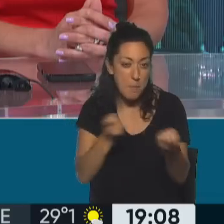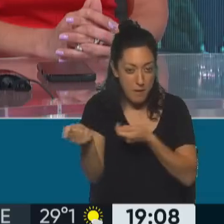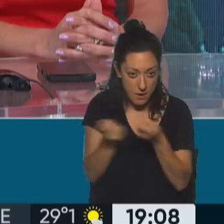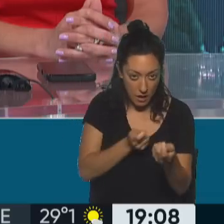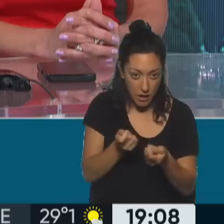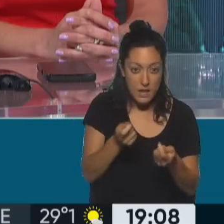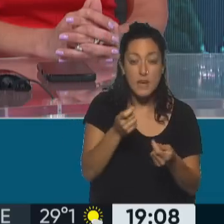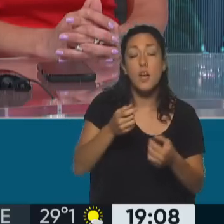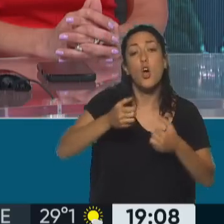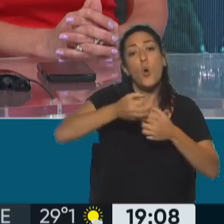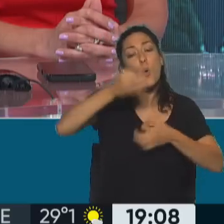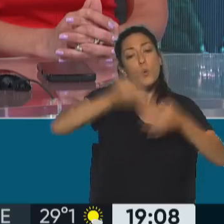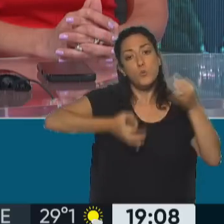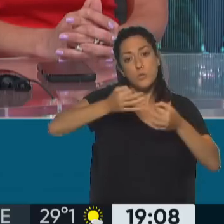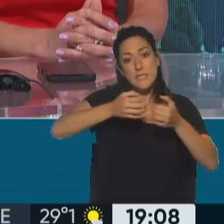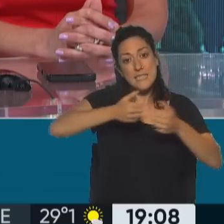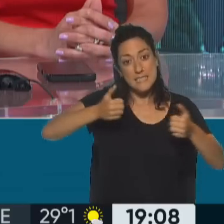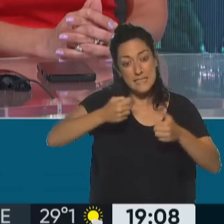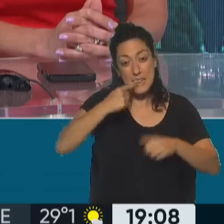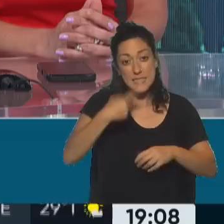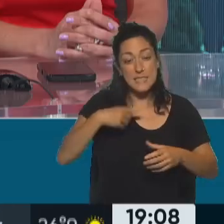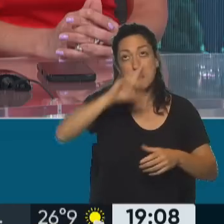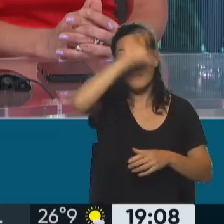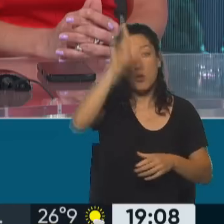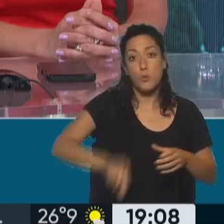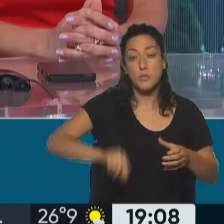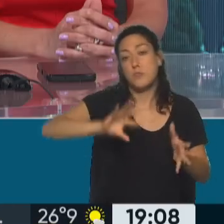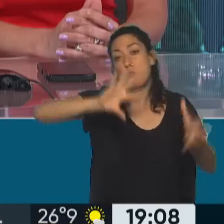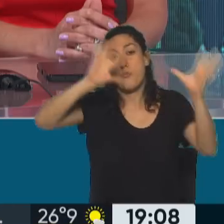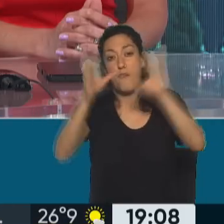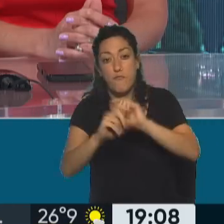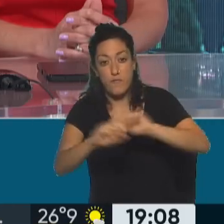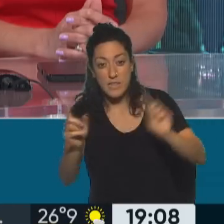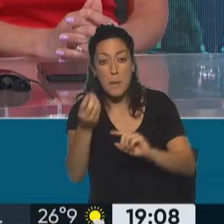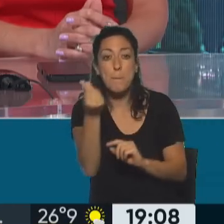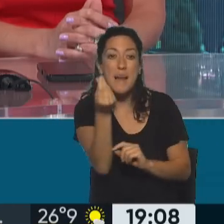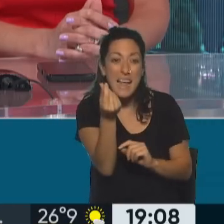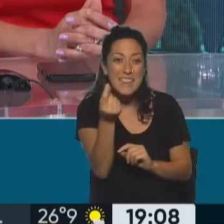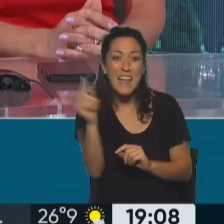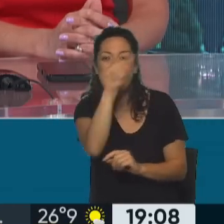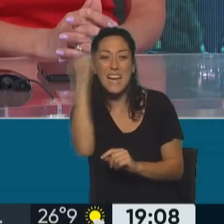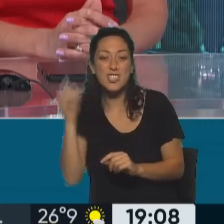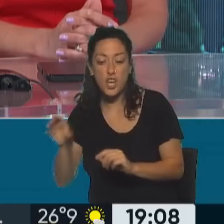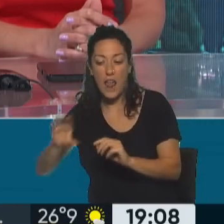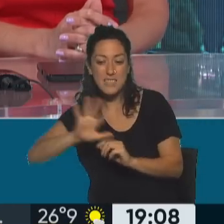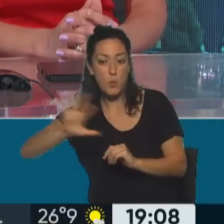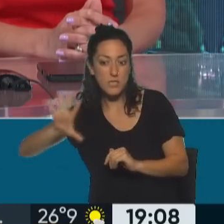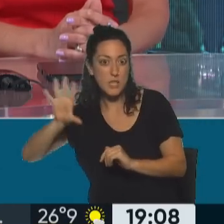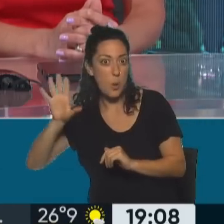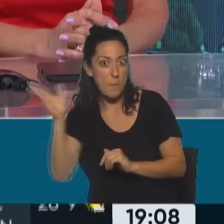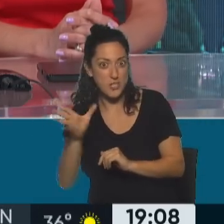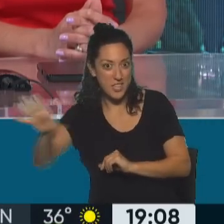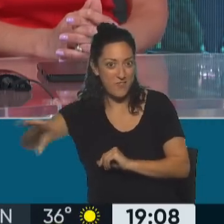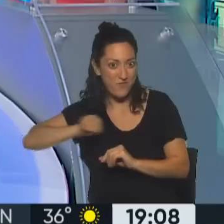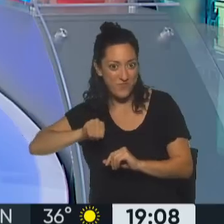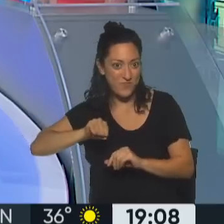Corte dice que no afecta a lo que se reparte entre las provincias, lo que está diciendo es que la plata hay que sacarlo del Estado Nacional, es decir, que también